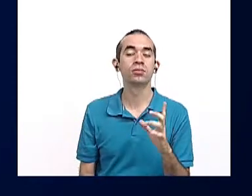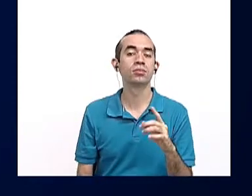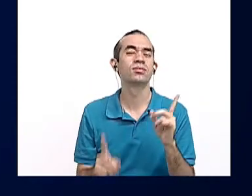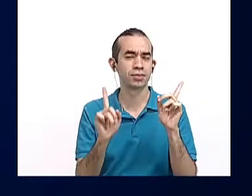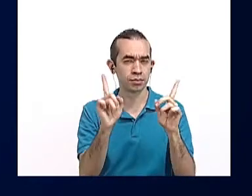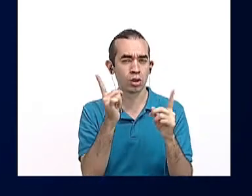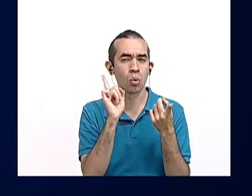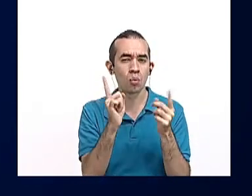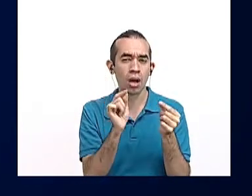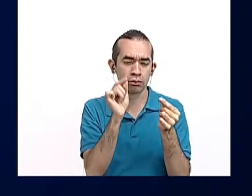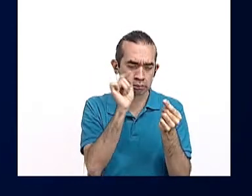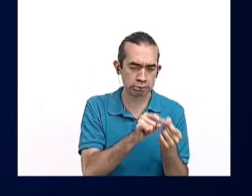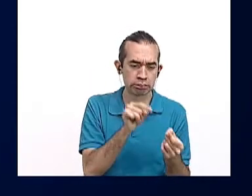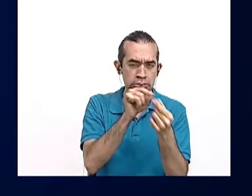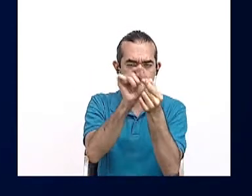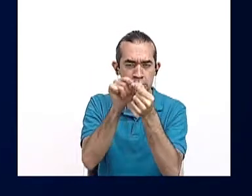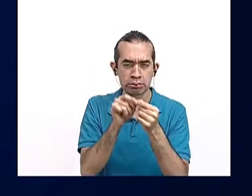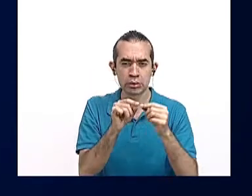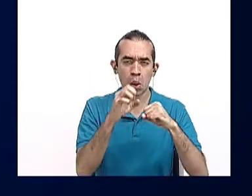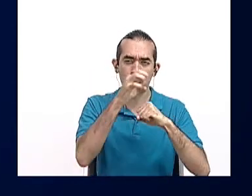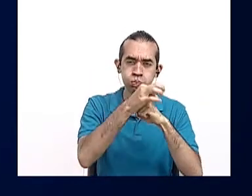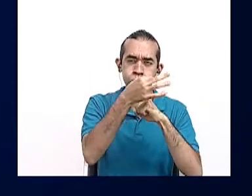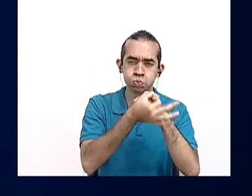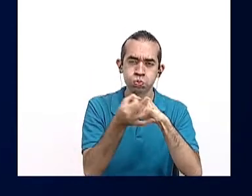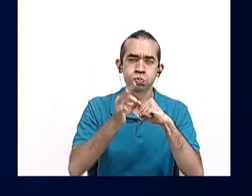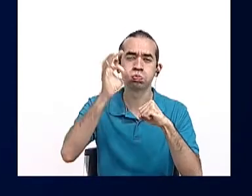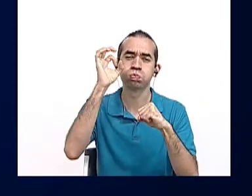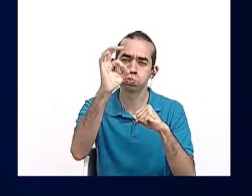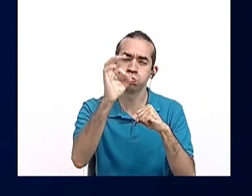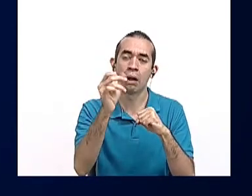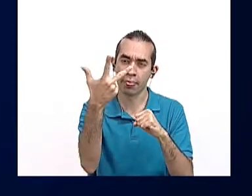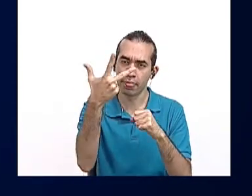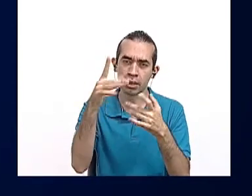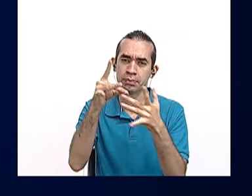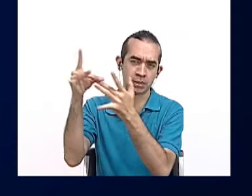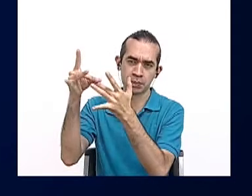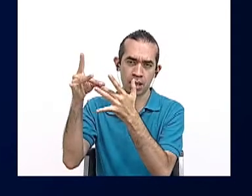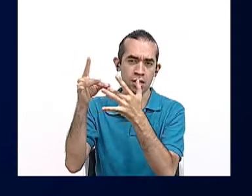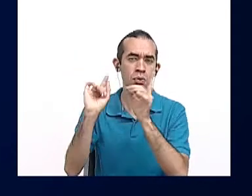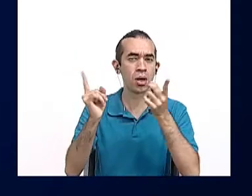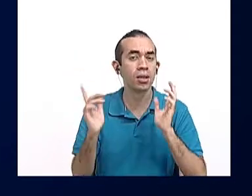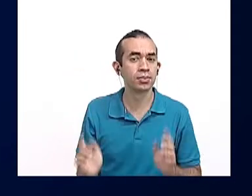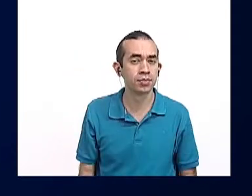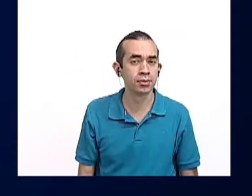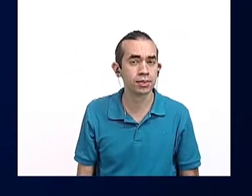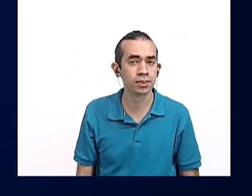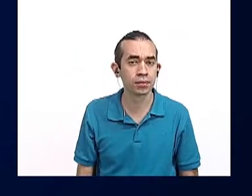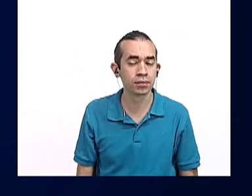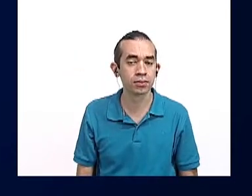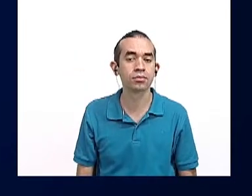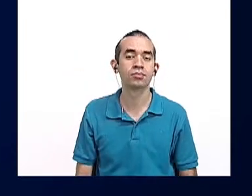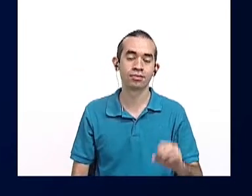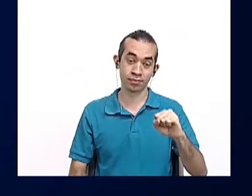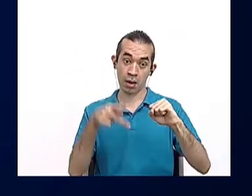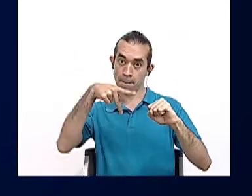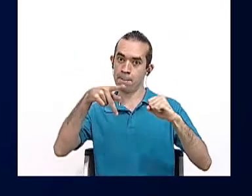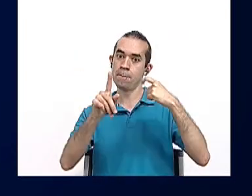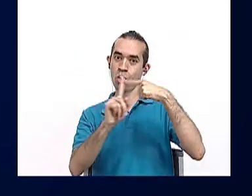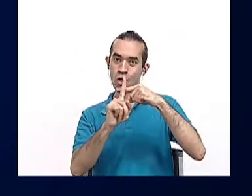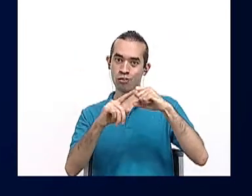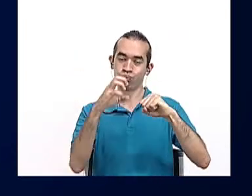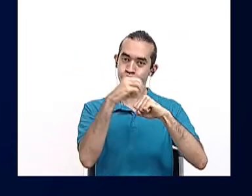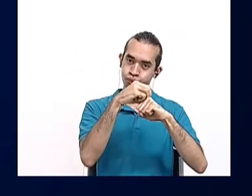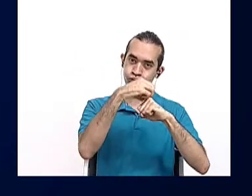esas partículas subatómicas que lo conforman? Las 3 principales partículas subatómicas. El protón, muy